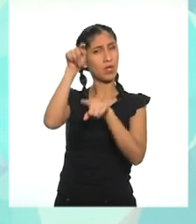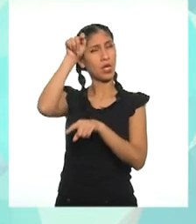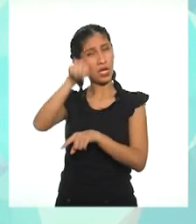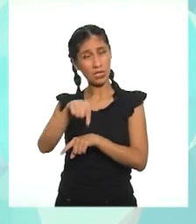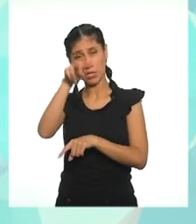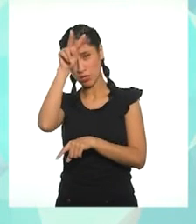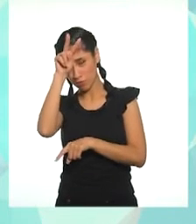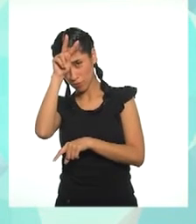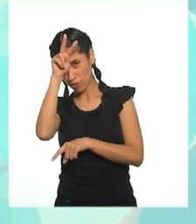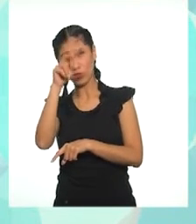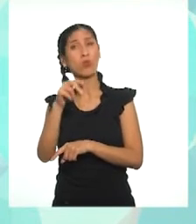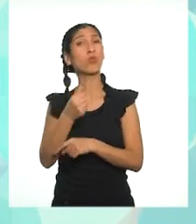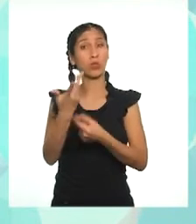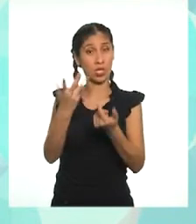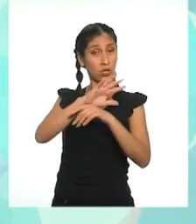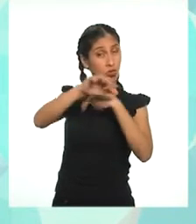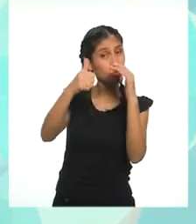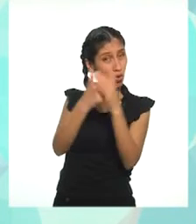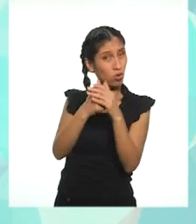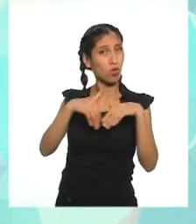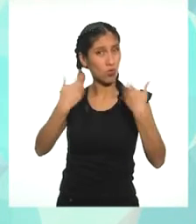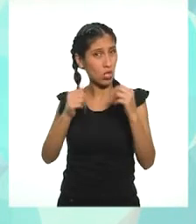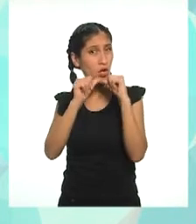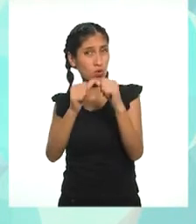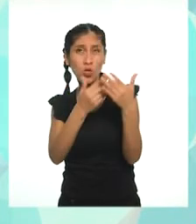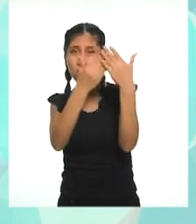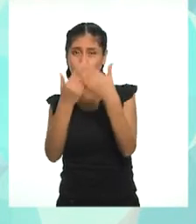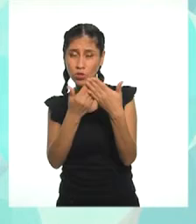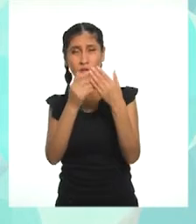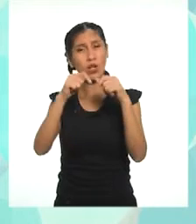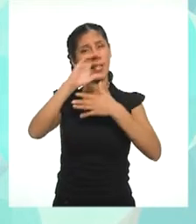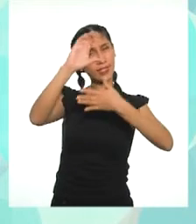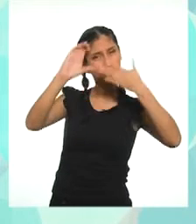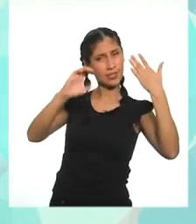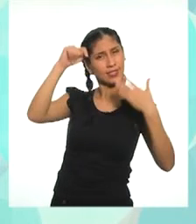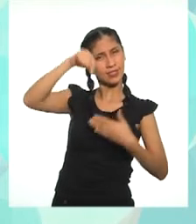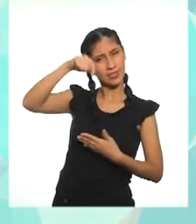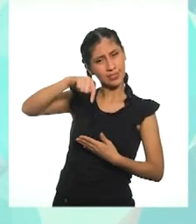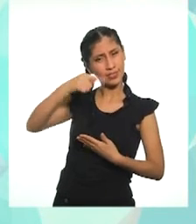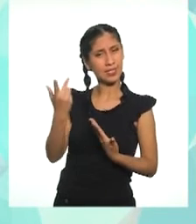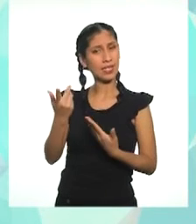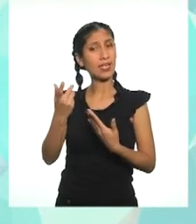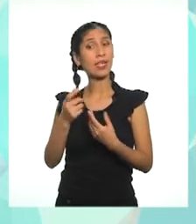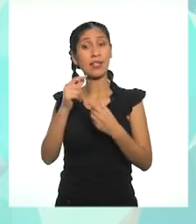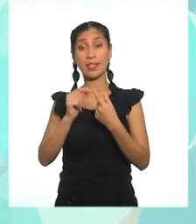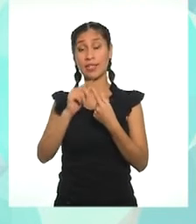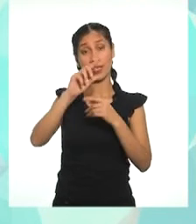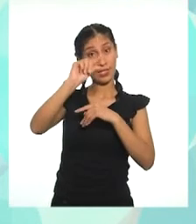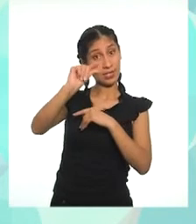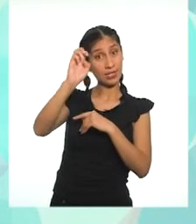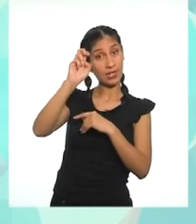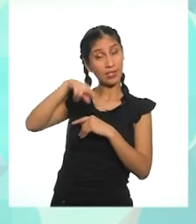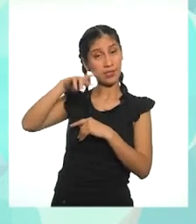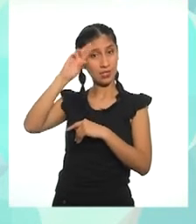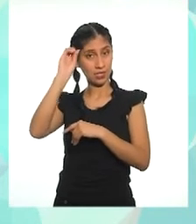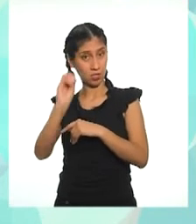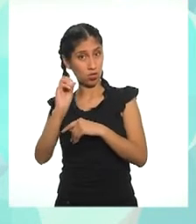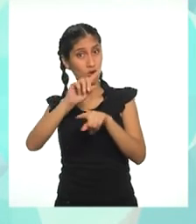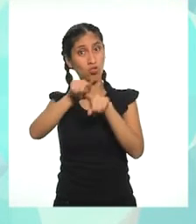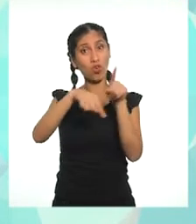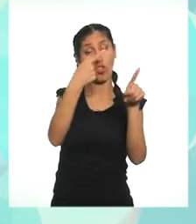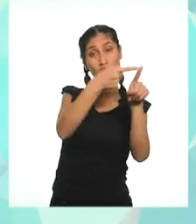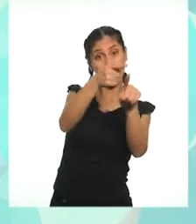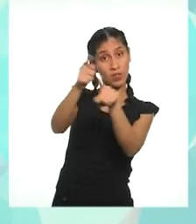y desnutrición. Las características que quiero en mi país son equidad de género, interculturalidad,